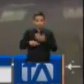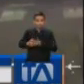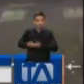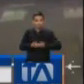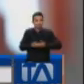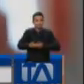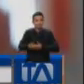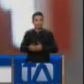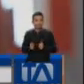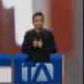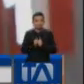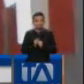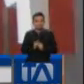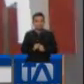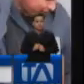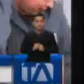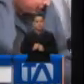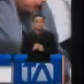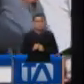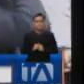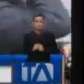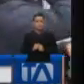hija.